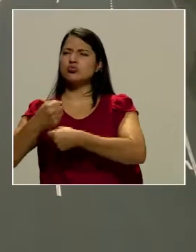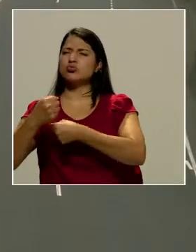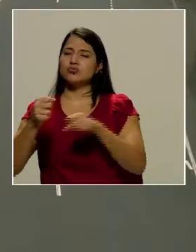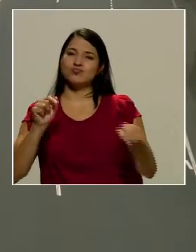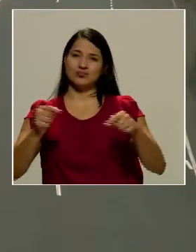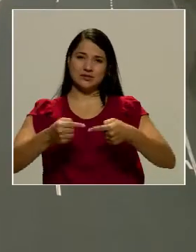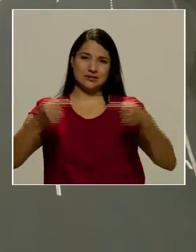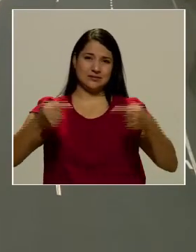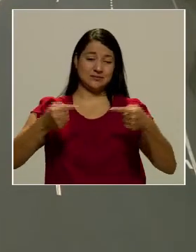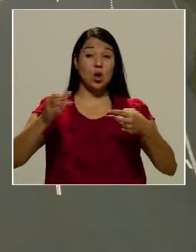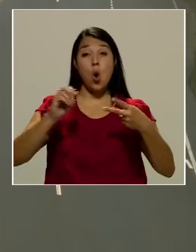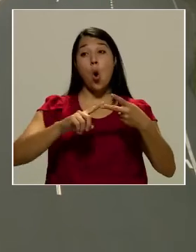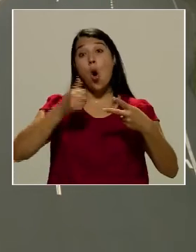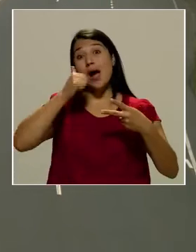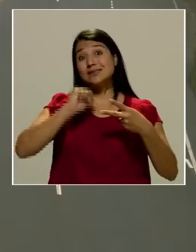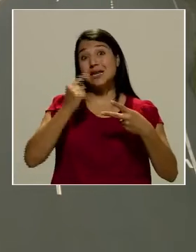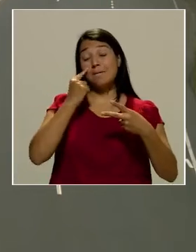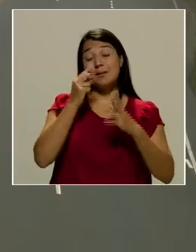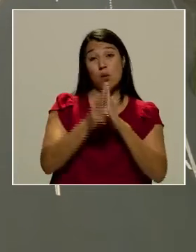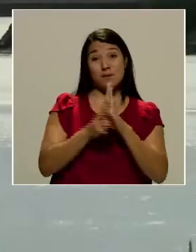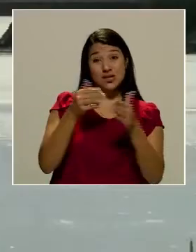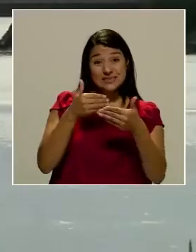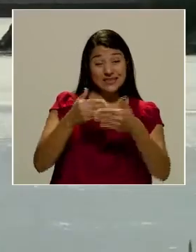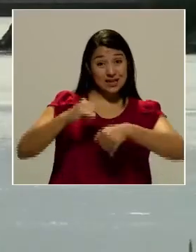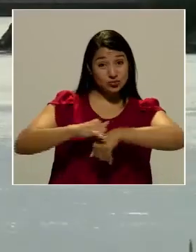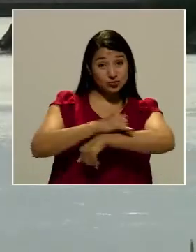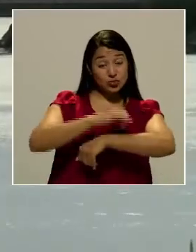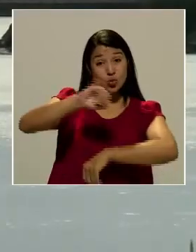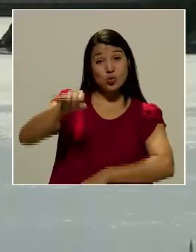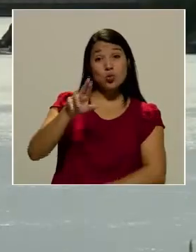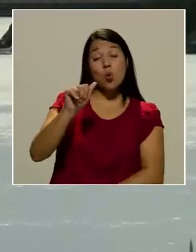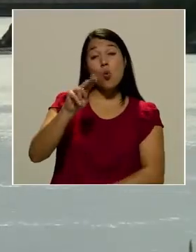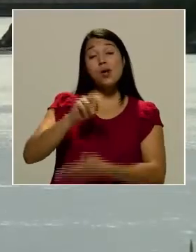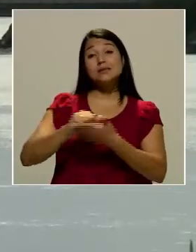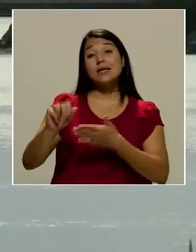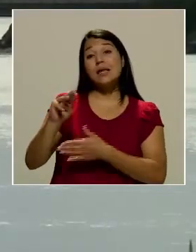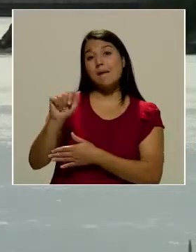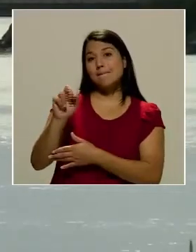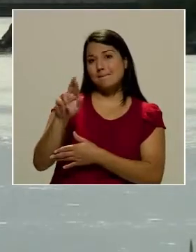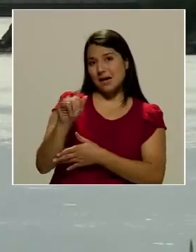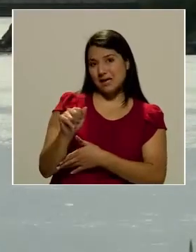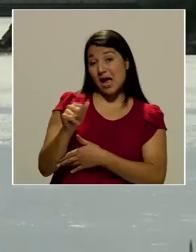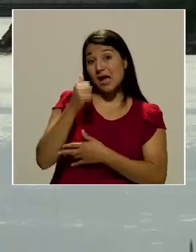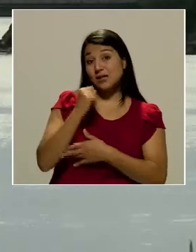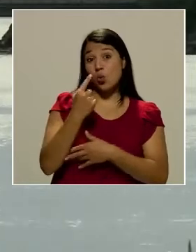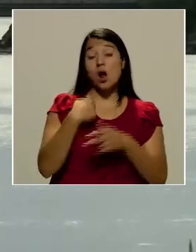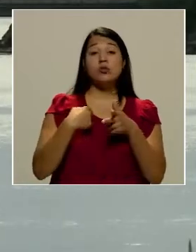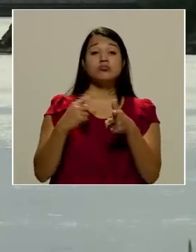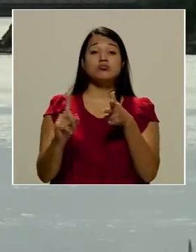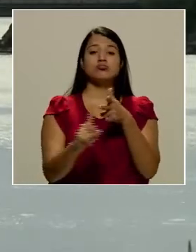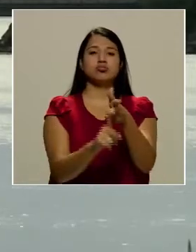circularon el día de ayer muy cerca del aeropuerto Juan Santamaría, donde un vehículo atropelló a uno de los manifestantes que